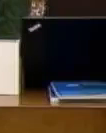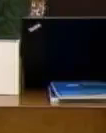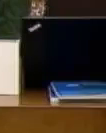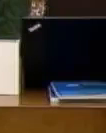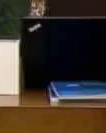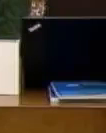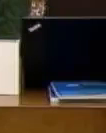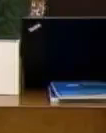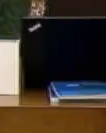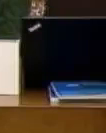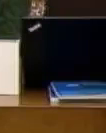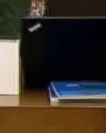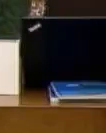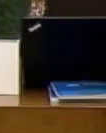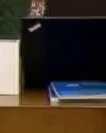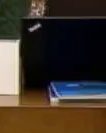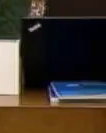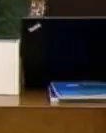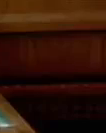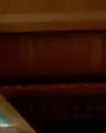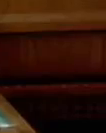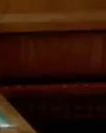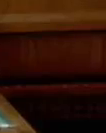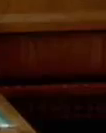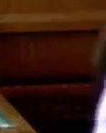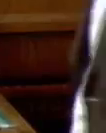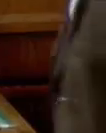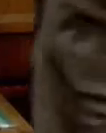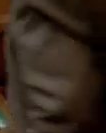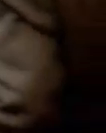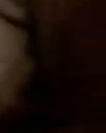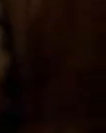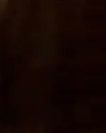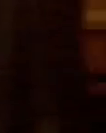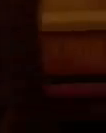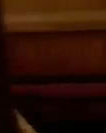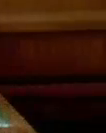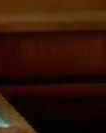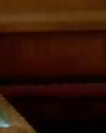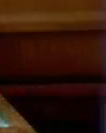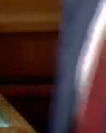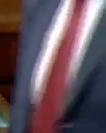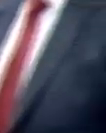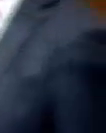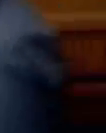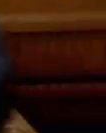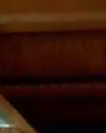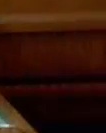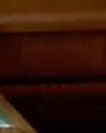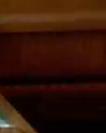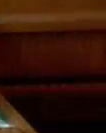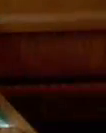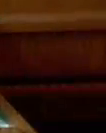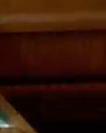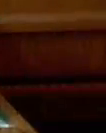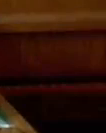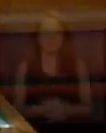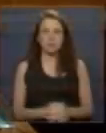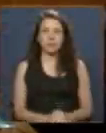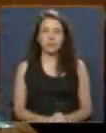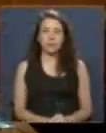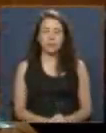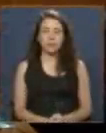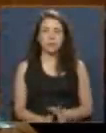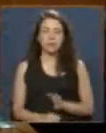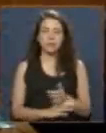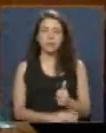diputado. Muchas gracias, señor presidente. Señor presidente, por su intermedio, saludar al señor ministro y su secretario que están presentes en